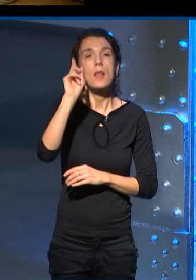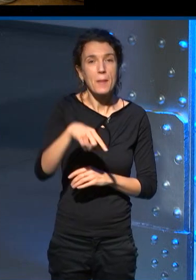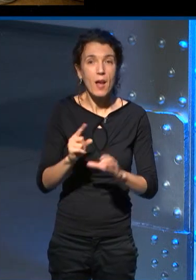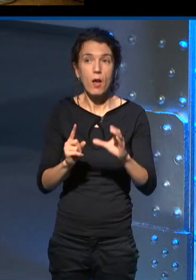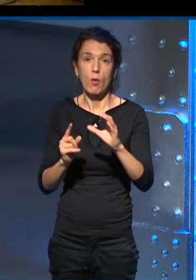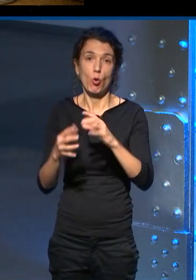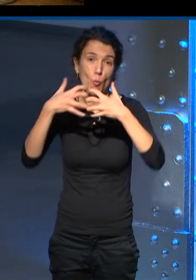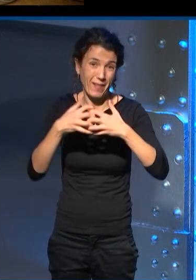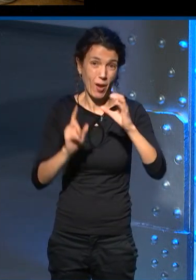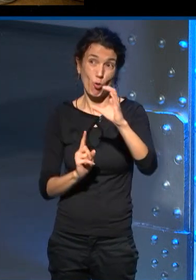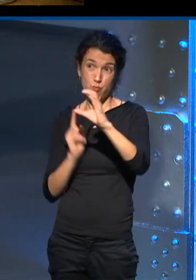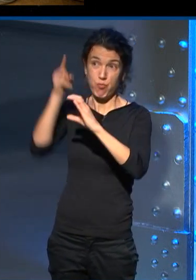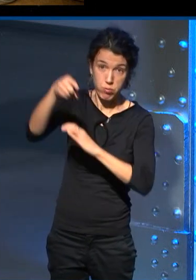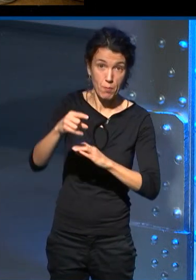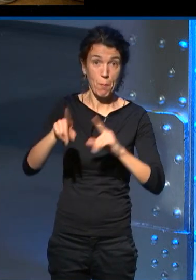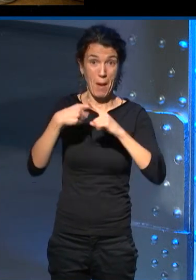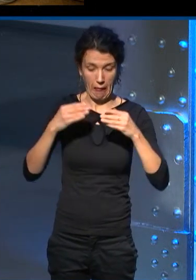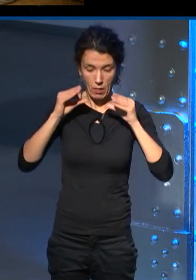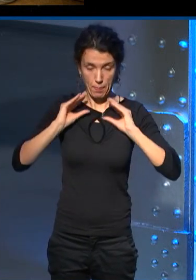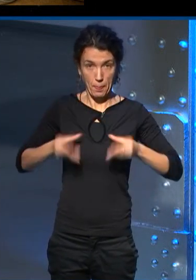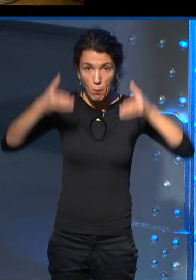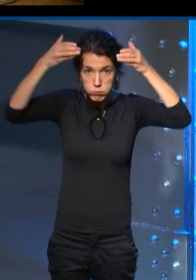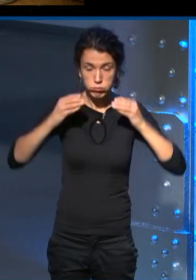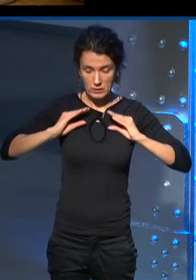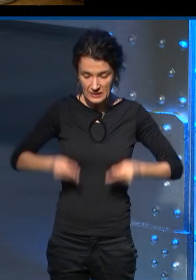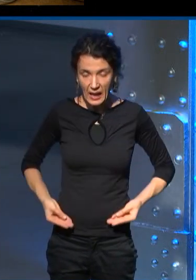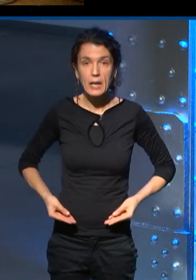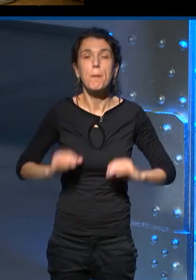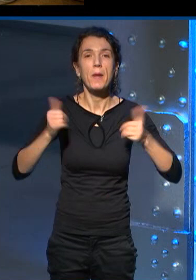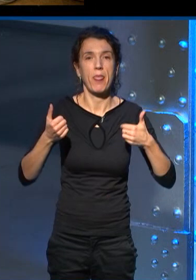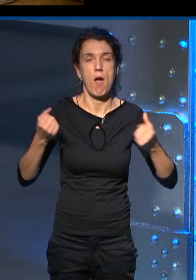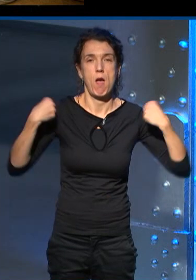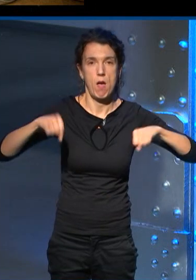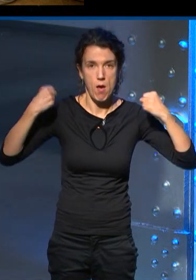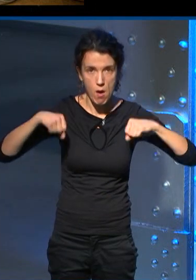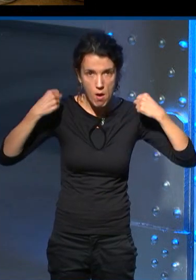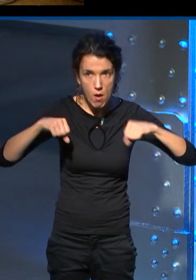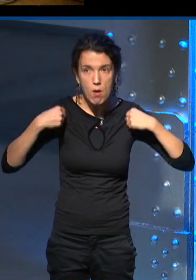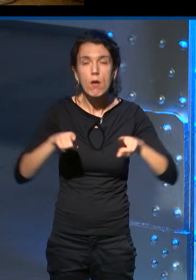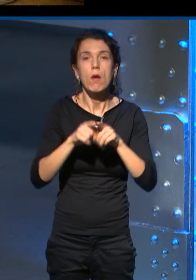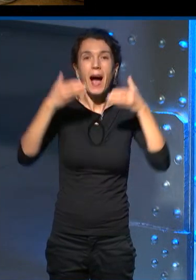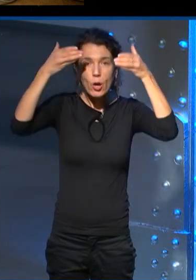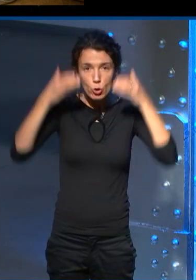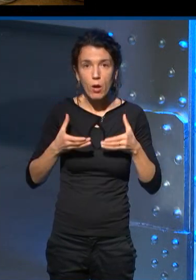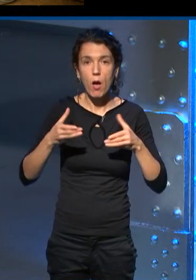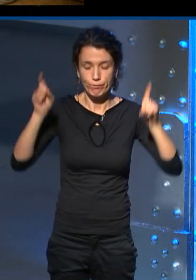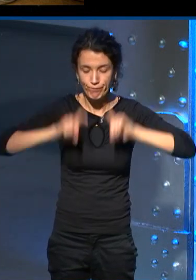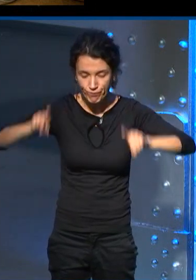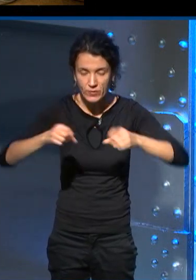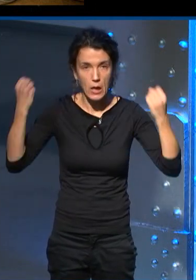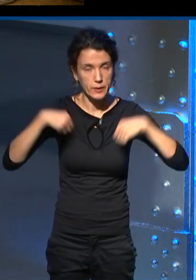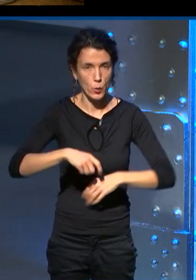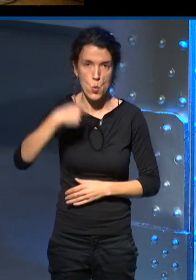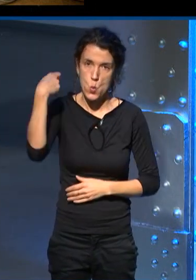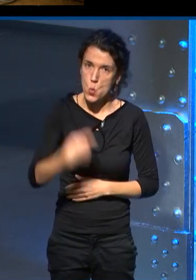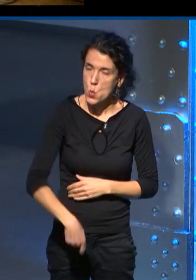cohete, vamos a tener trajes, pues lo que hay que hacer es empezar a entrenarse. Entrenar a un astronauta es caro, pero vamos, no se